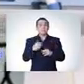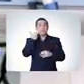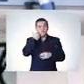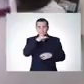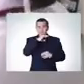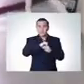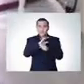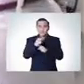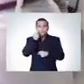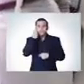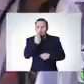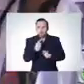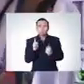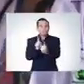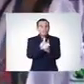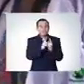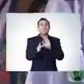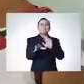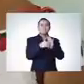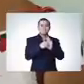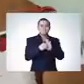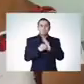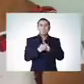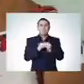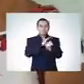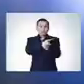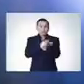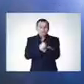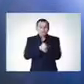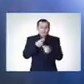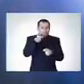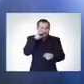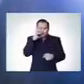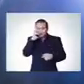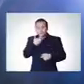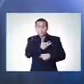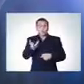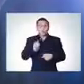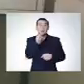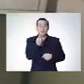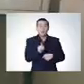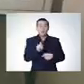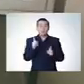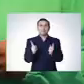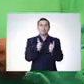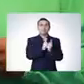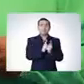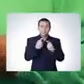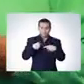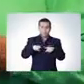aislados, intensificamos la búsqueda de casos sospechosos y fortalecimos la vigilancia epidemiológica. Debemos